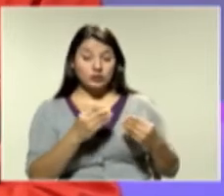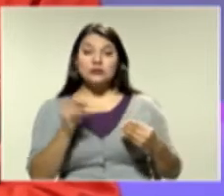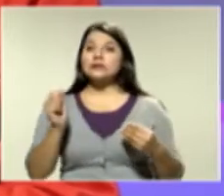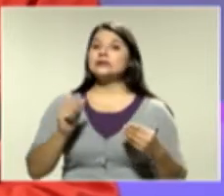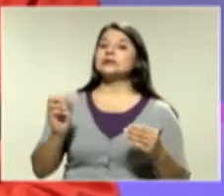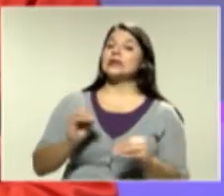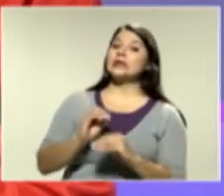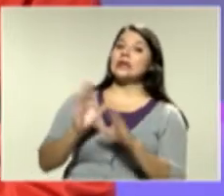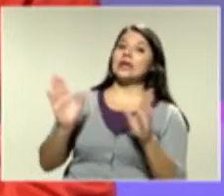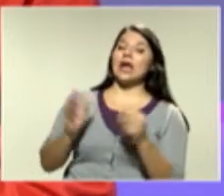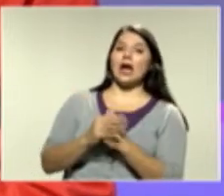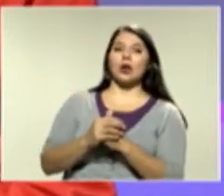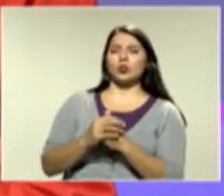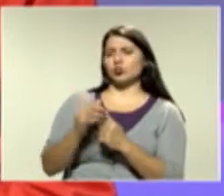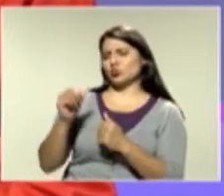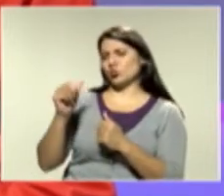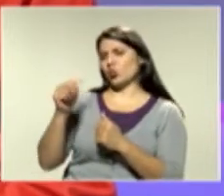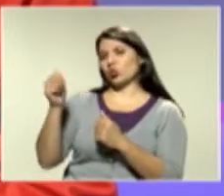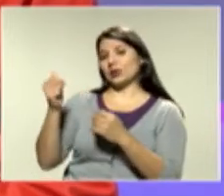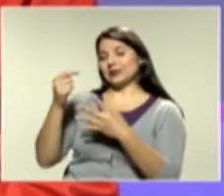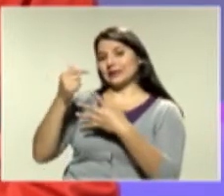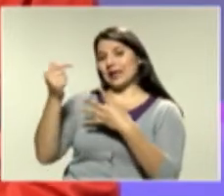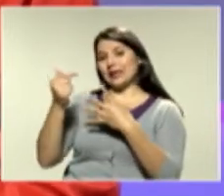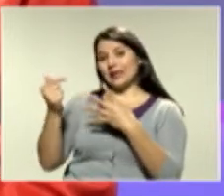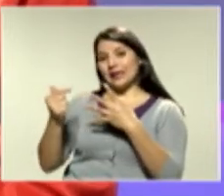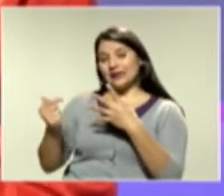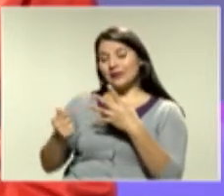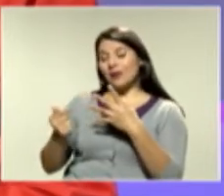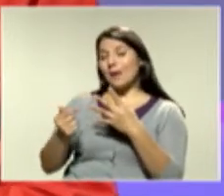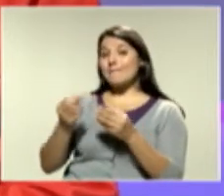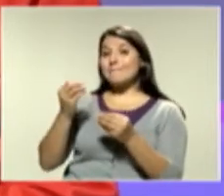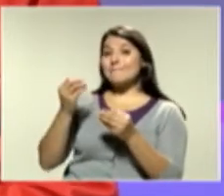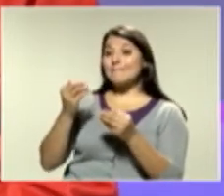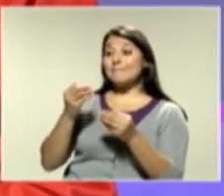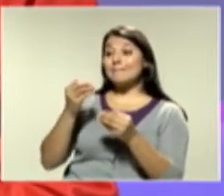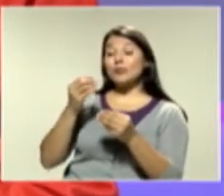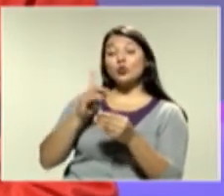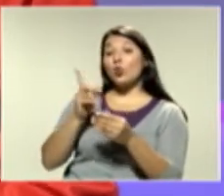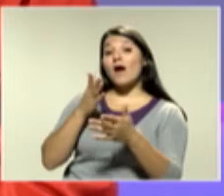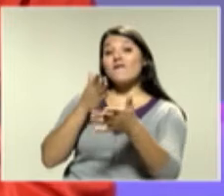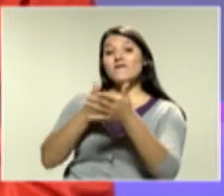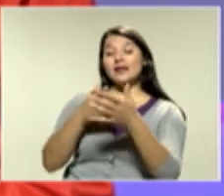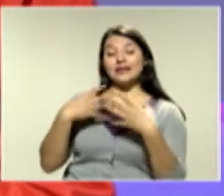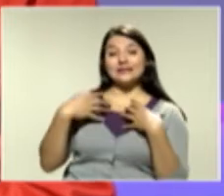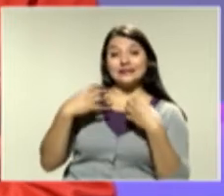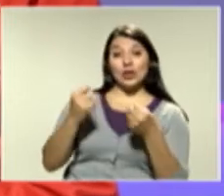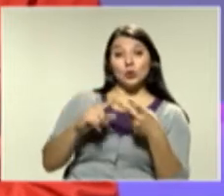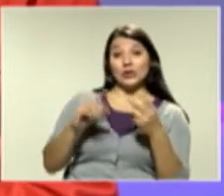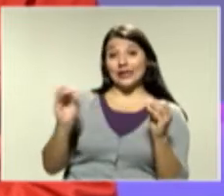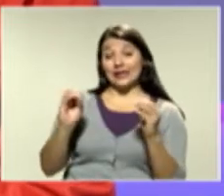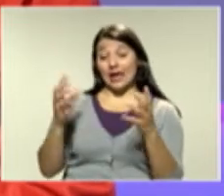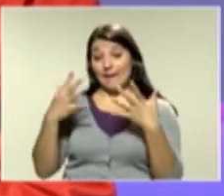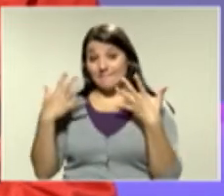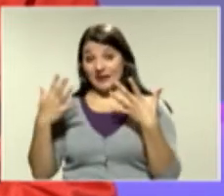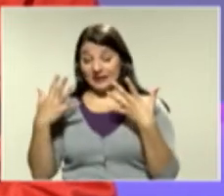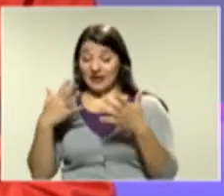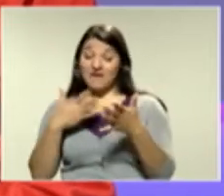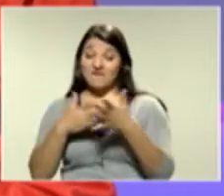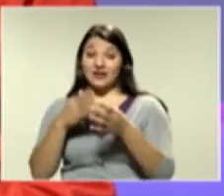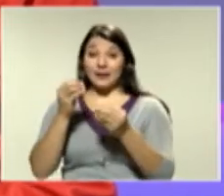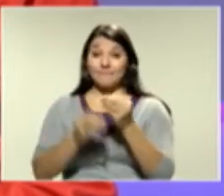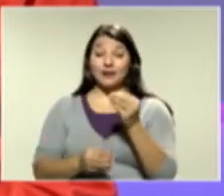que sí, hay alternativas mucho menos impactantes en salud y en ambiente que se pueden